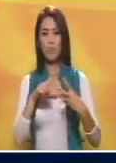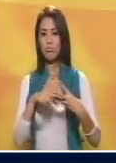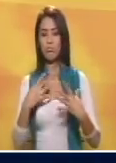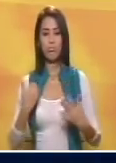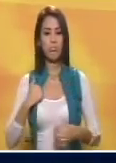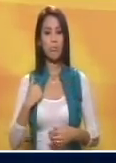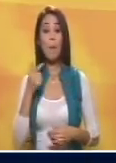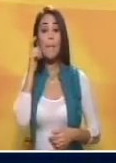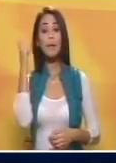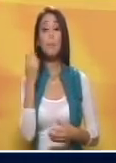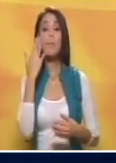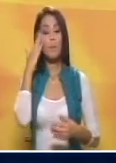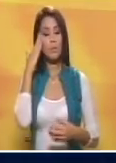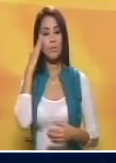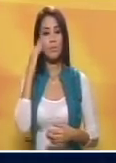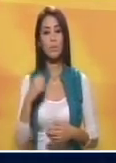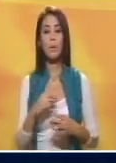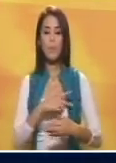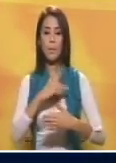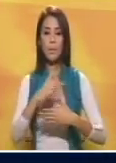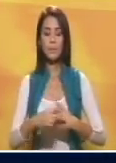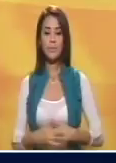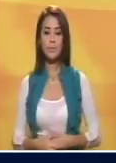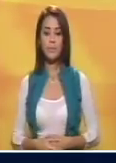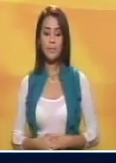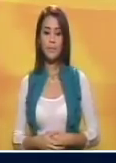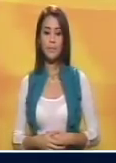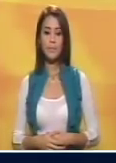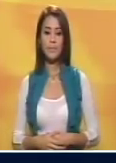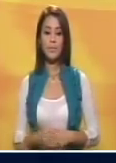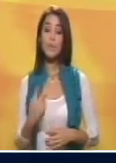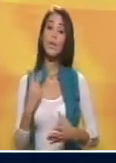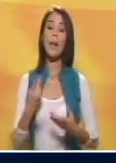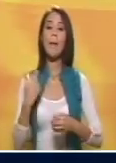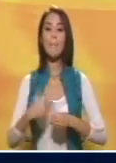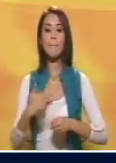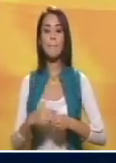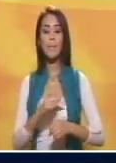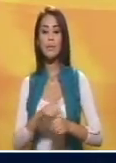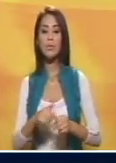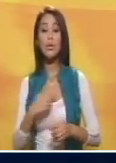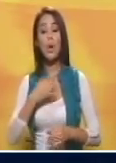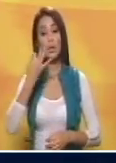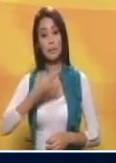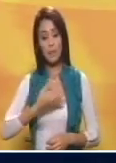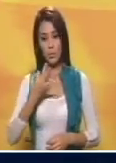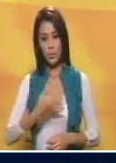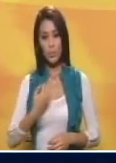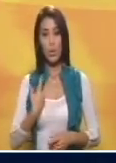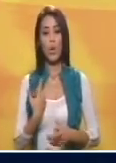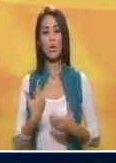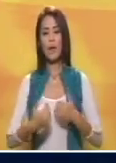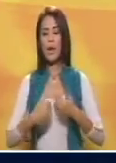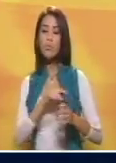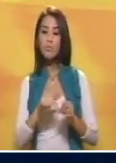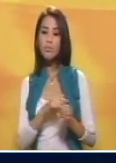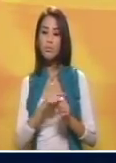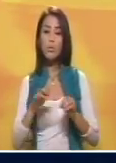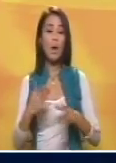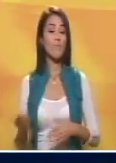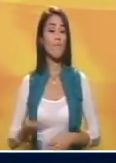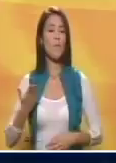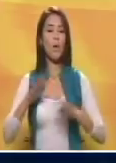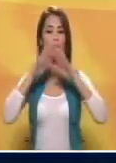que el pueblo conozca las propuestas. Sobre el reciente lanzamiento del Petro, Maduro aseguró que además de convertirse en una de las criptomonedas